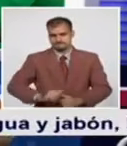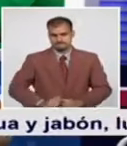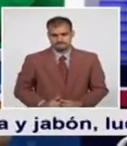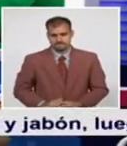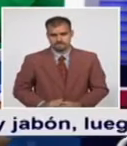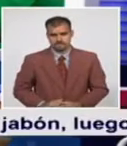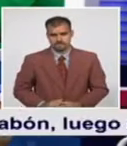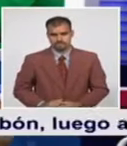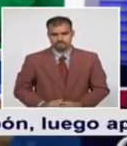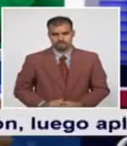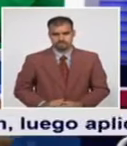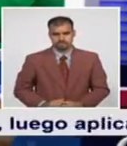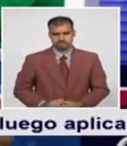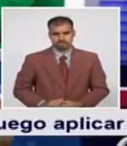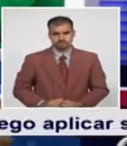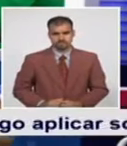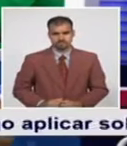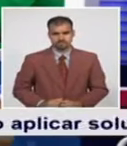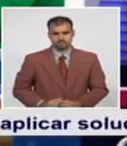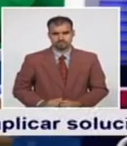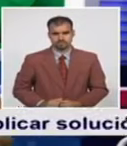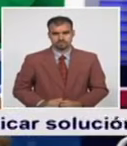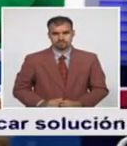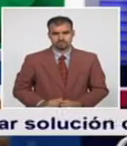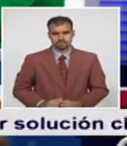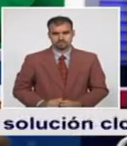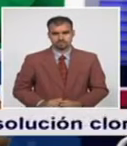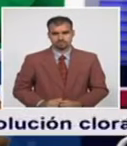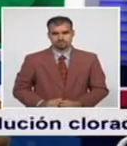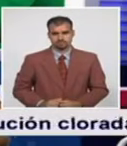gráfico, se mantiene